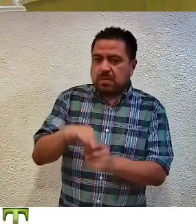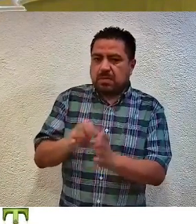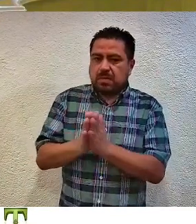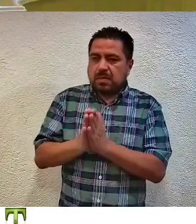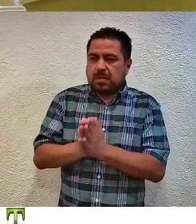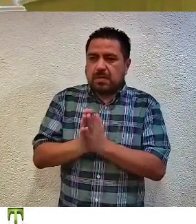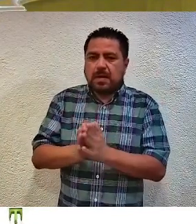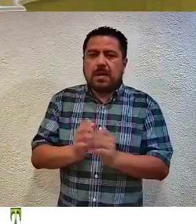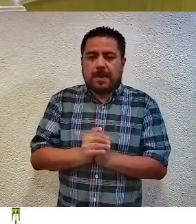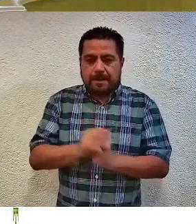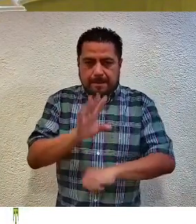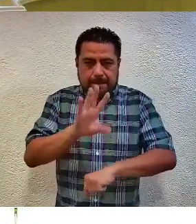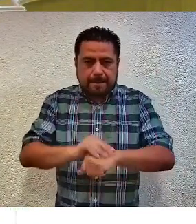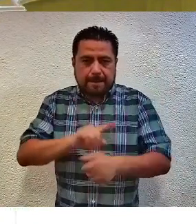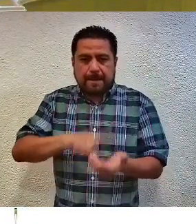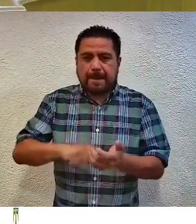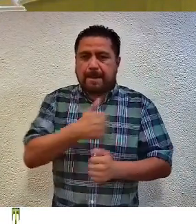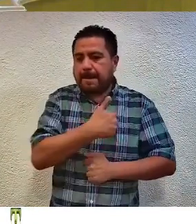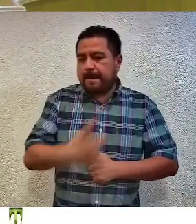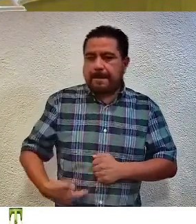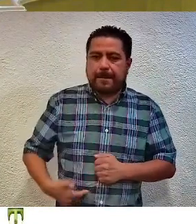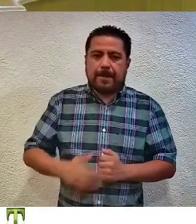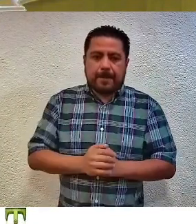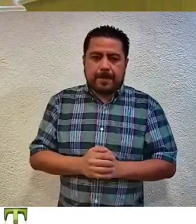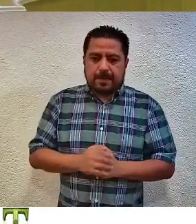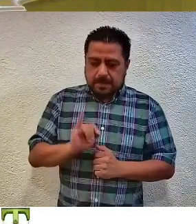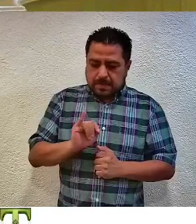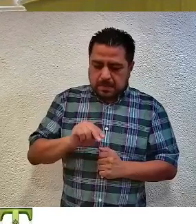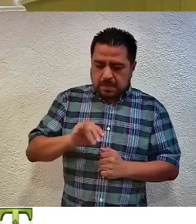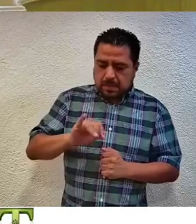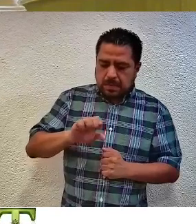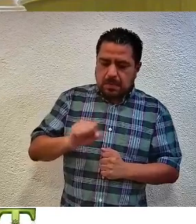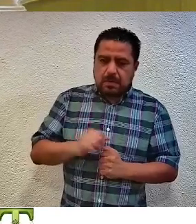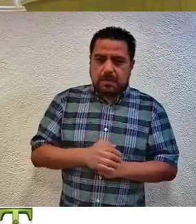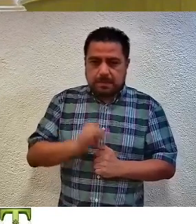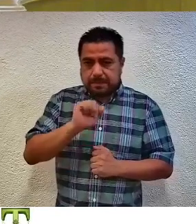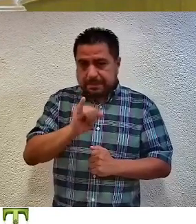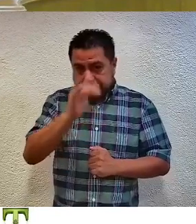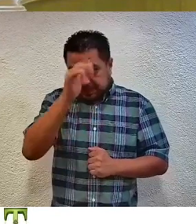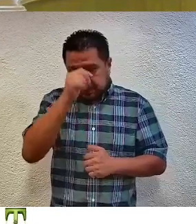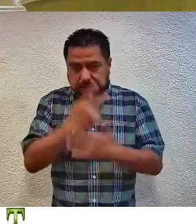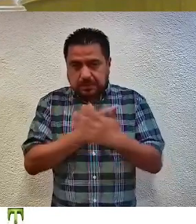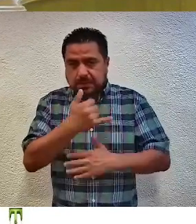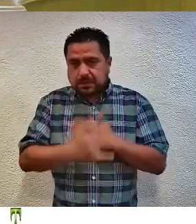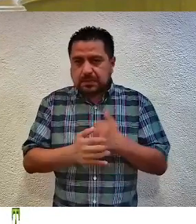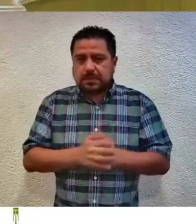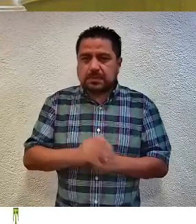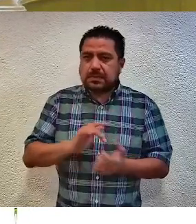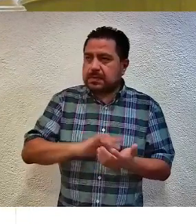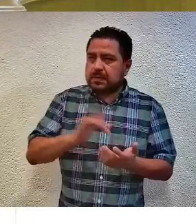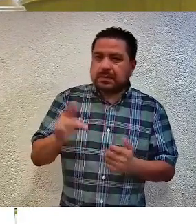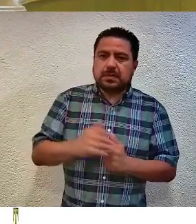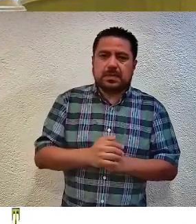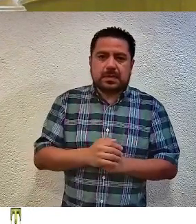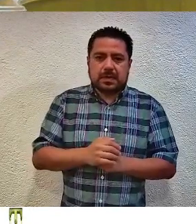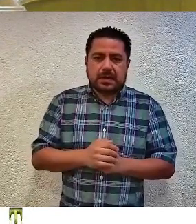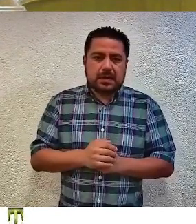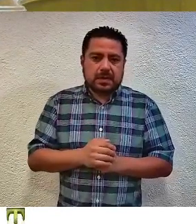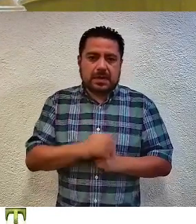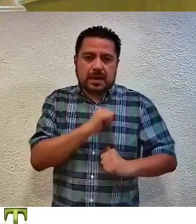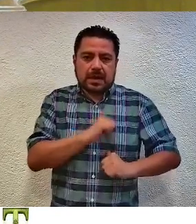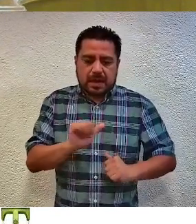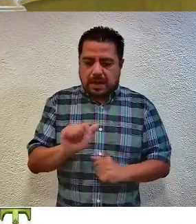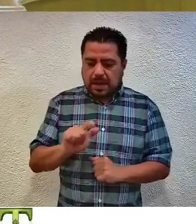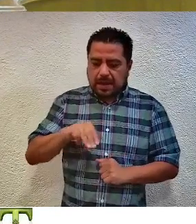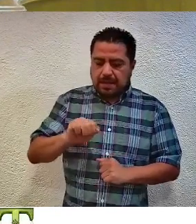Con su autorización, magistrada presidenta, magistrado José Inés Betancur Salgado. A favor del proyecto. Gracias, magistrado. Magistrada Ponenta Almadelia